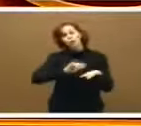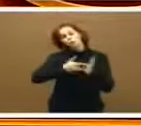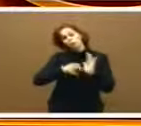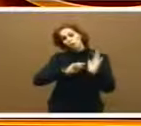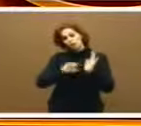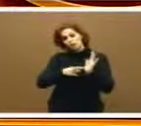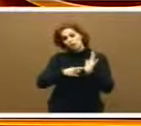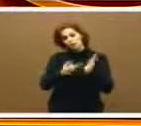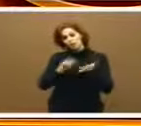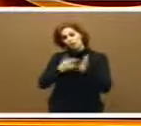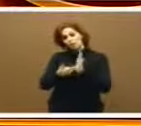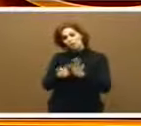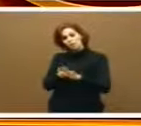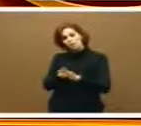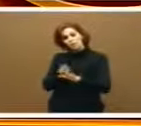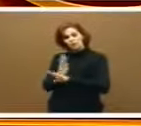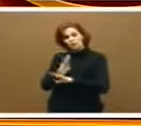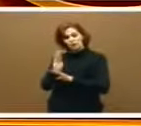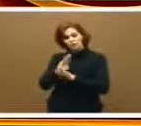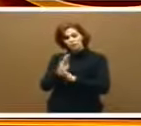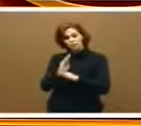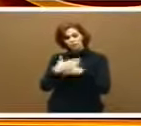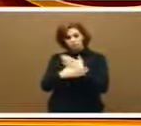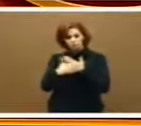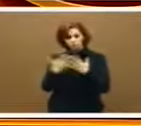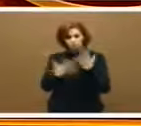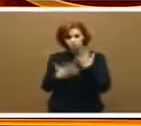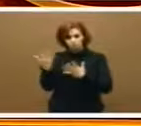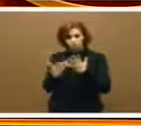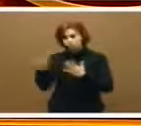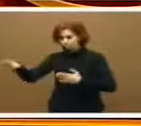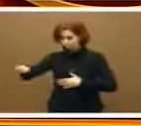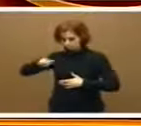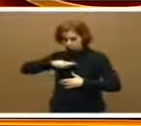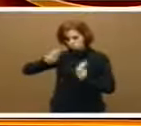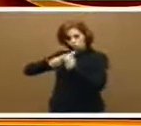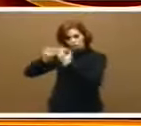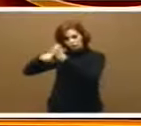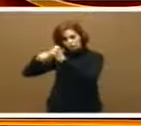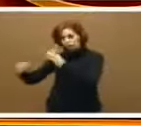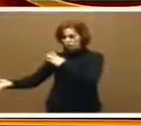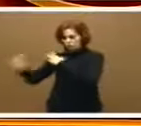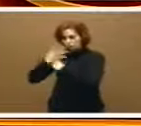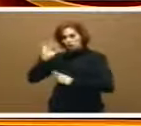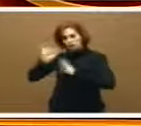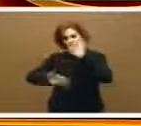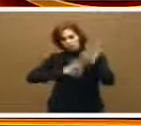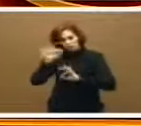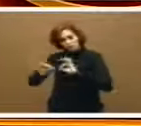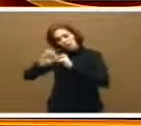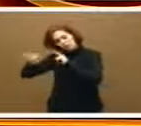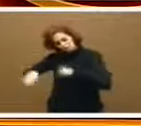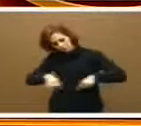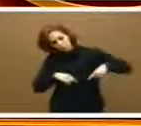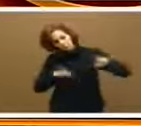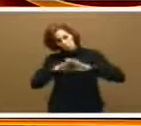ley de medidas financieras y administrativas de la comunidad autónoma de Extremadura fue remitido por la Junta de Extremadura a la Asamblea y admitido a trámite por